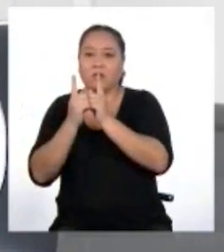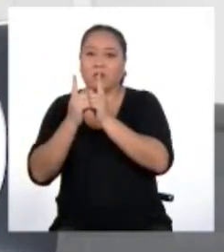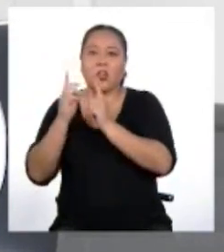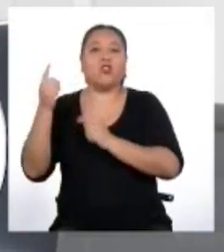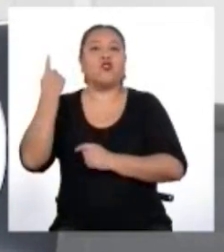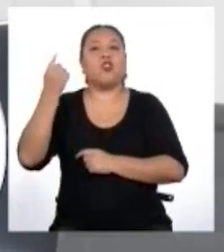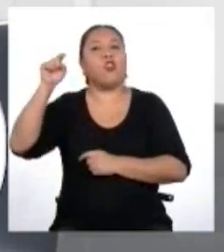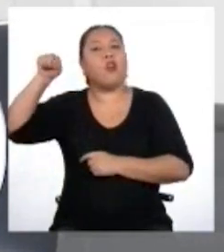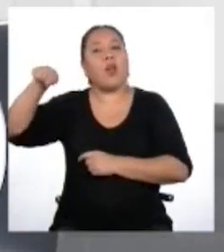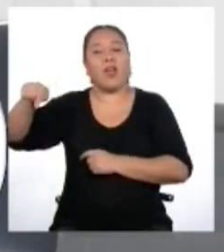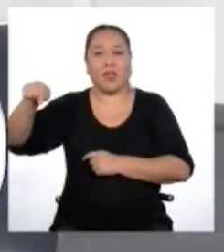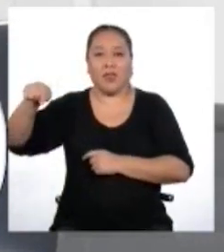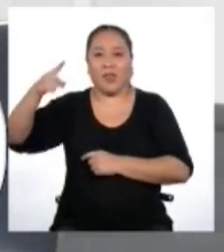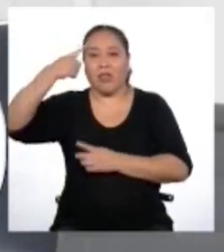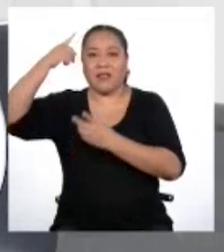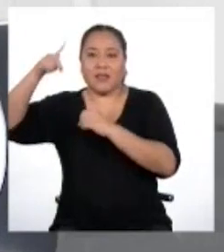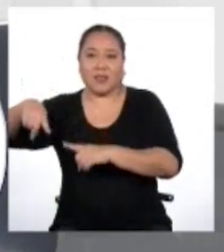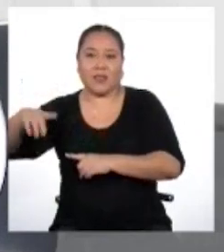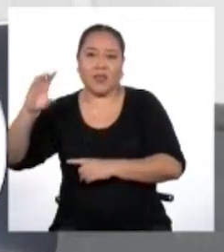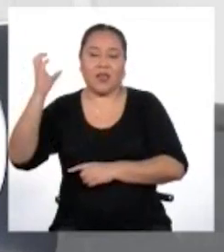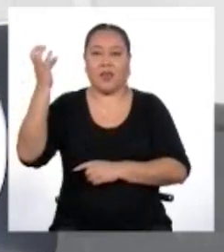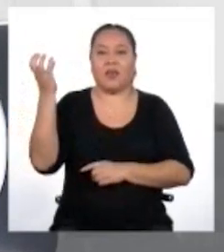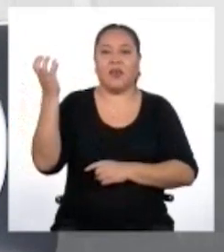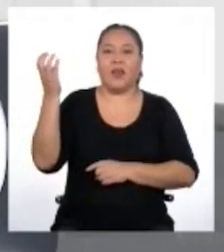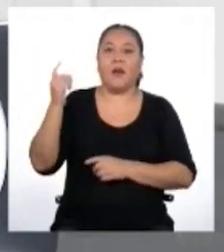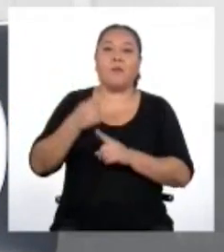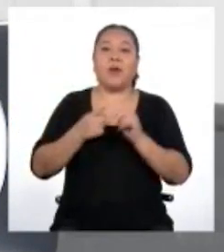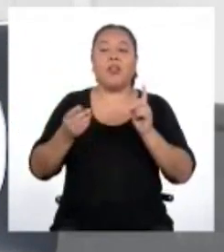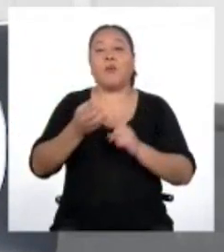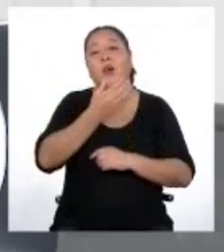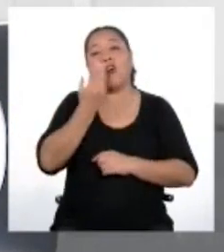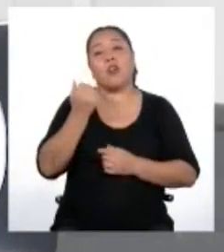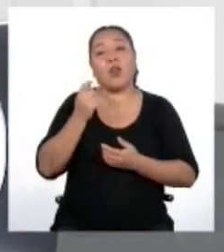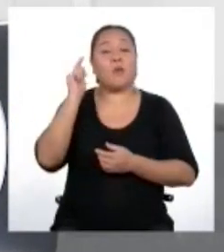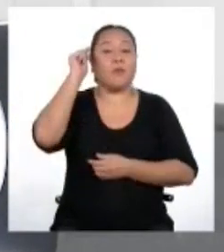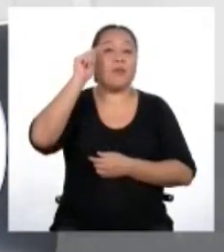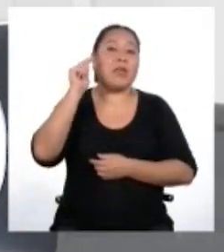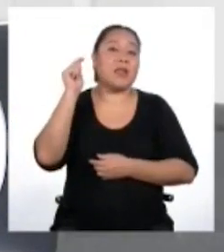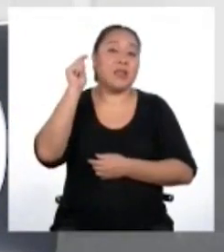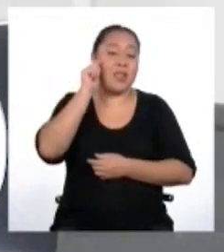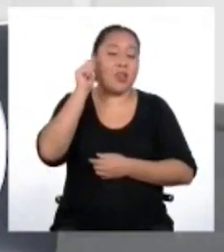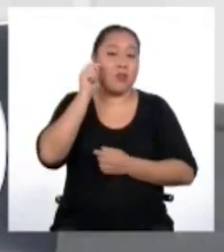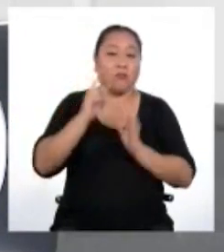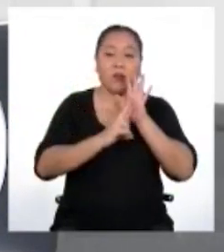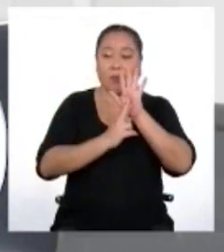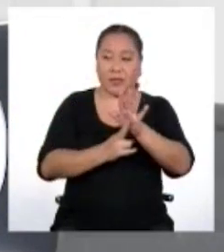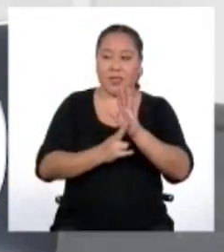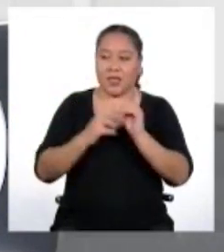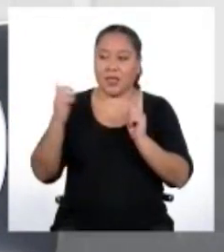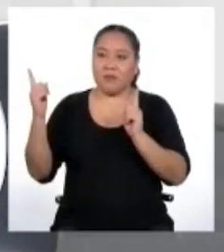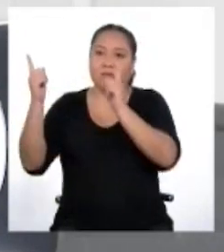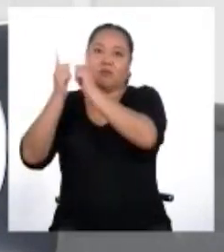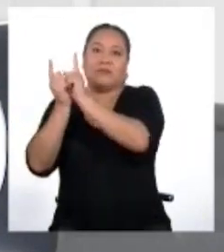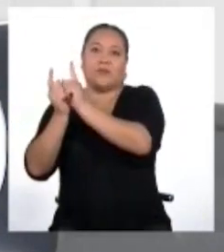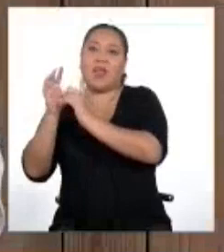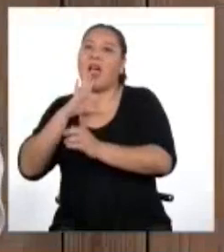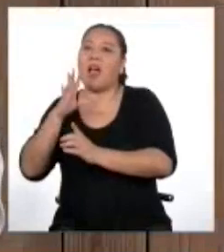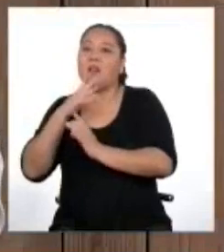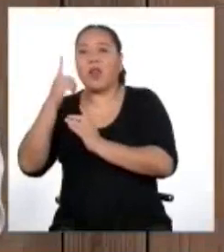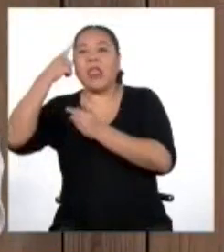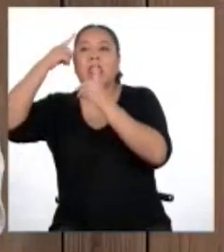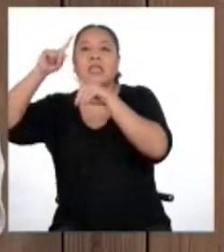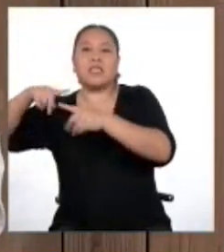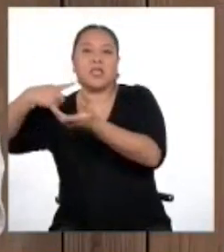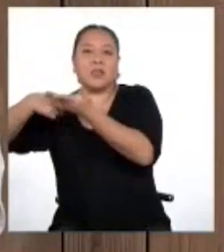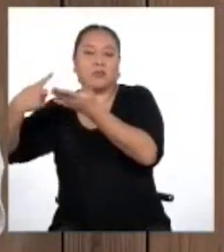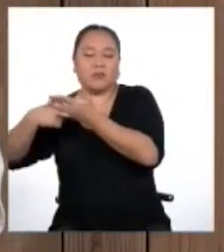escucha a mí y a mi hermanita también. Pero a veces nos ayuda que mi tío nos represente. Es verdad, pero bueno, sigamos.